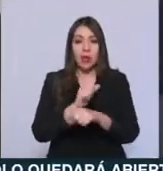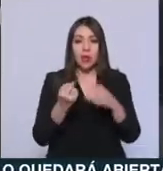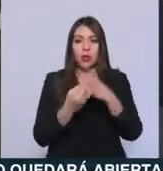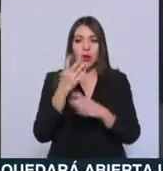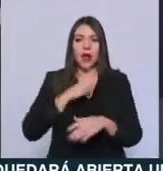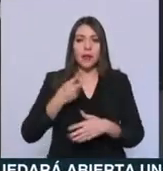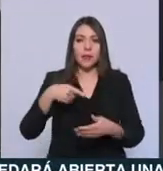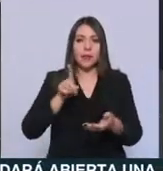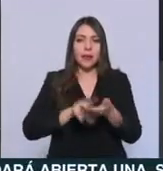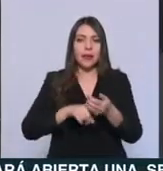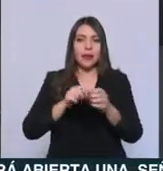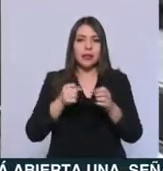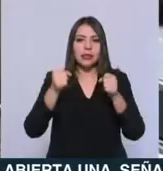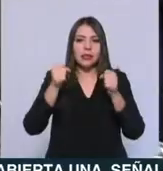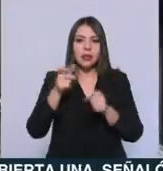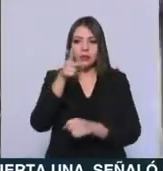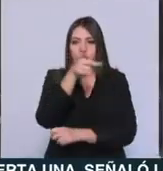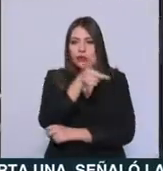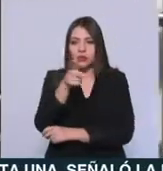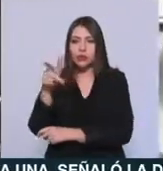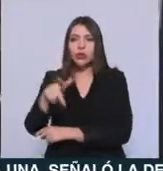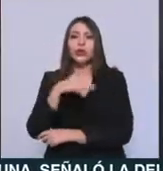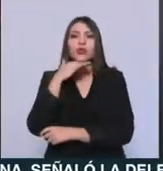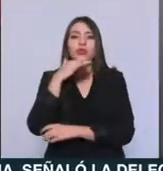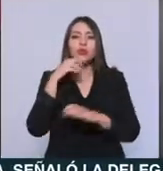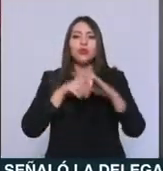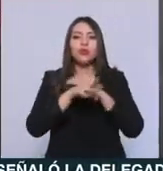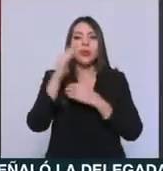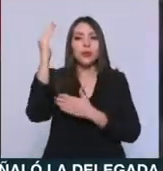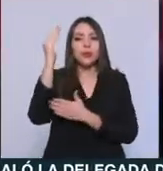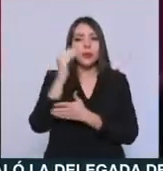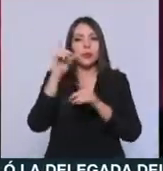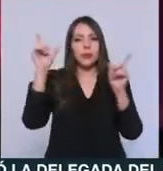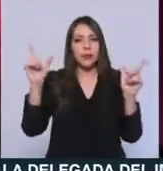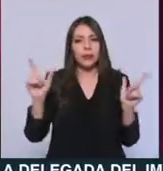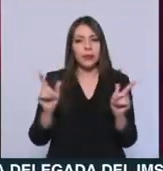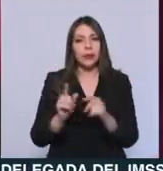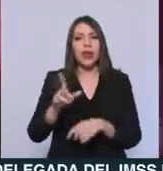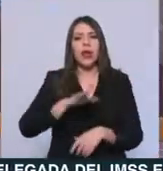bajos en emisiones contaminantes y cuentan con espacios para personas con